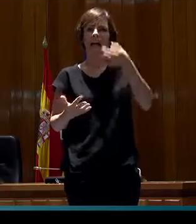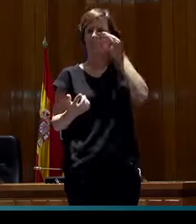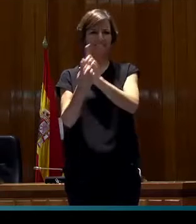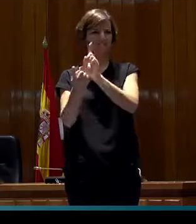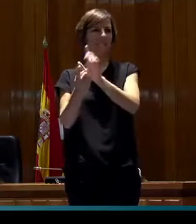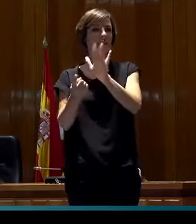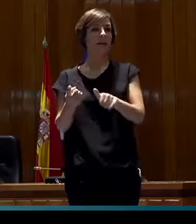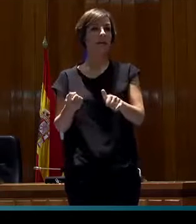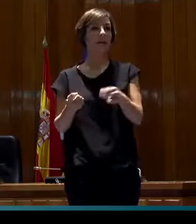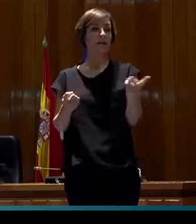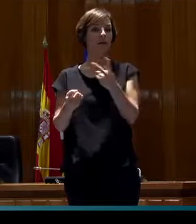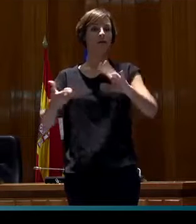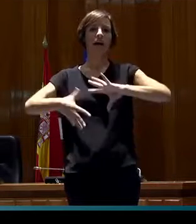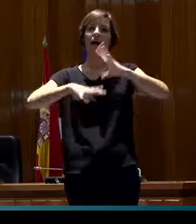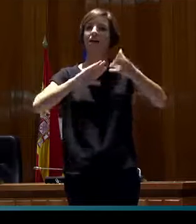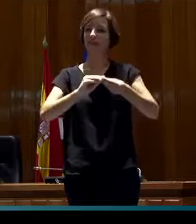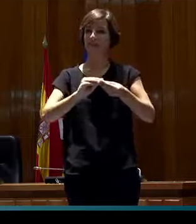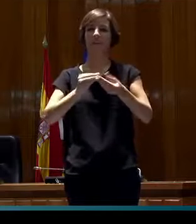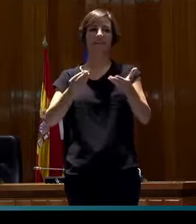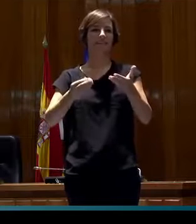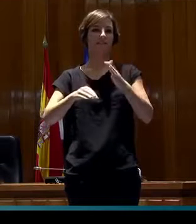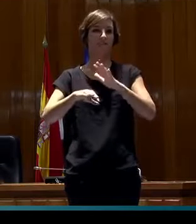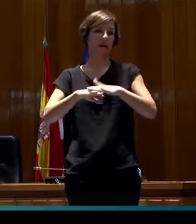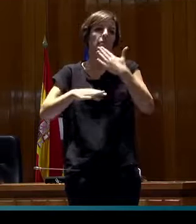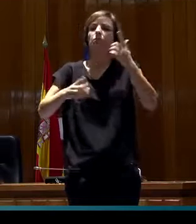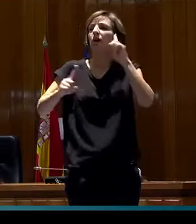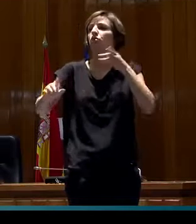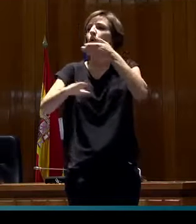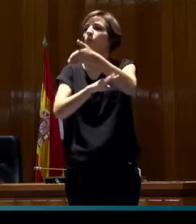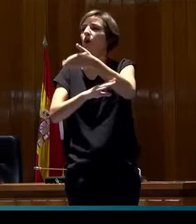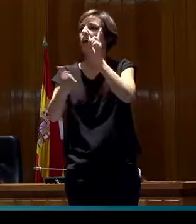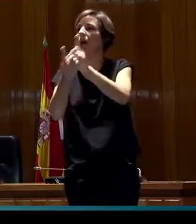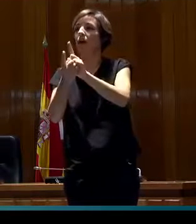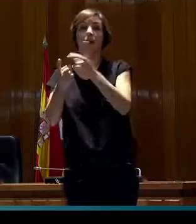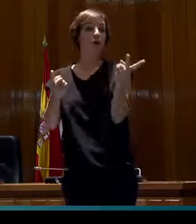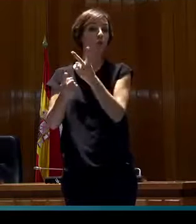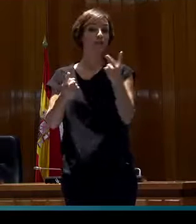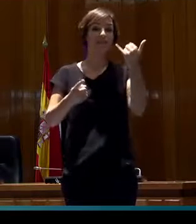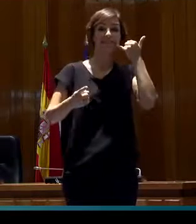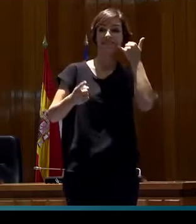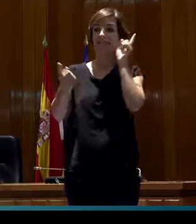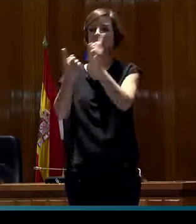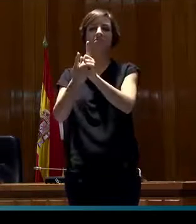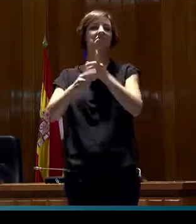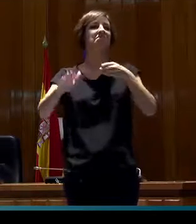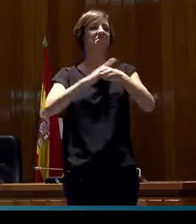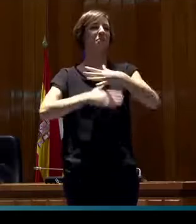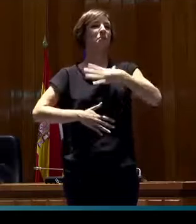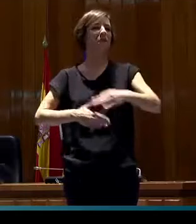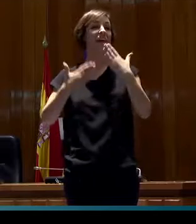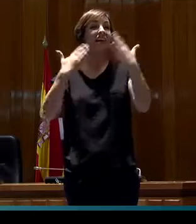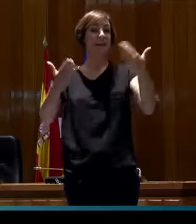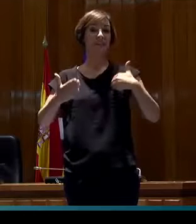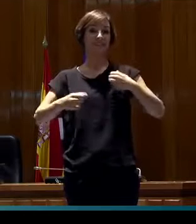presenciales para los ciudadanos que acuden a estos centros, pues que los tengan accesibles gracias a esta labor de interpretación